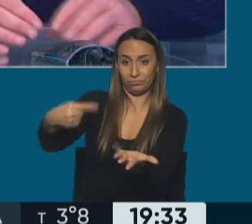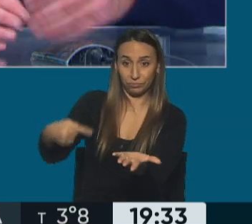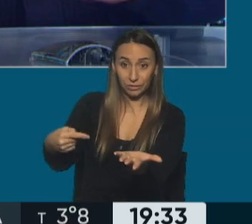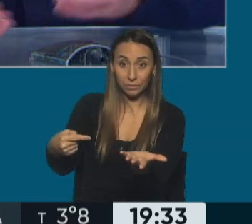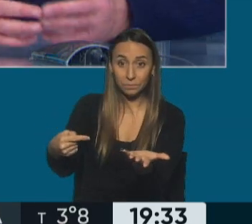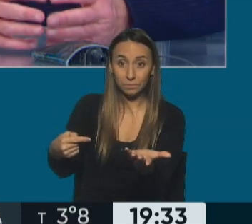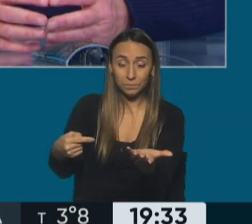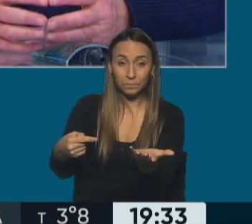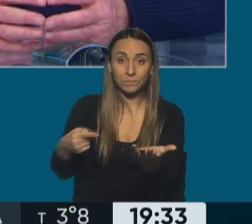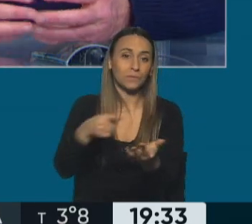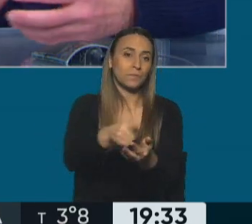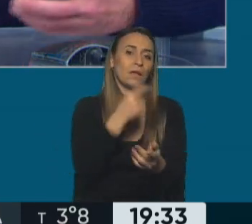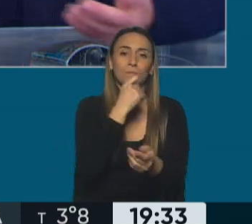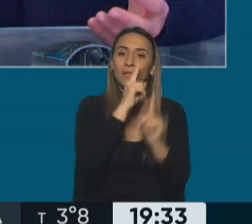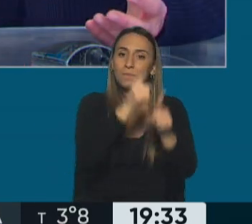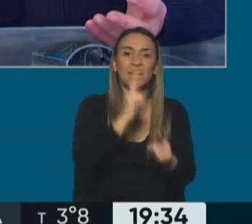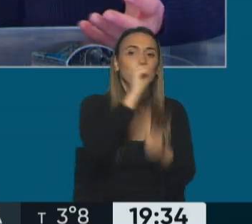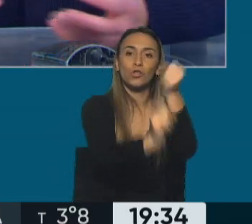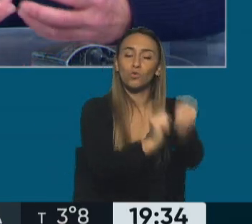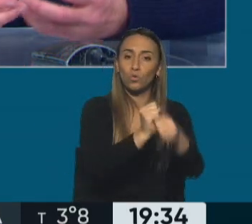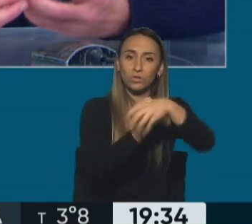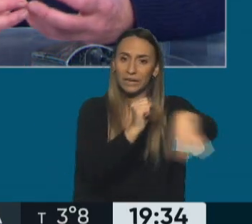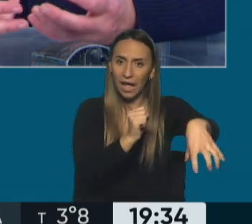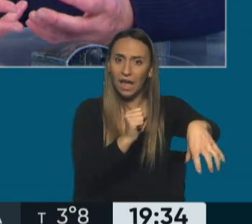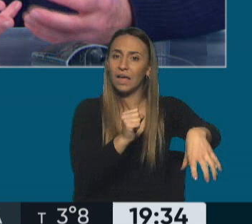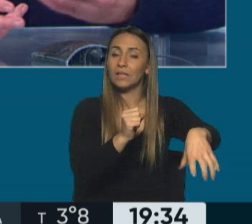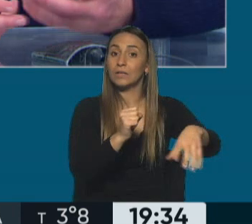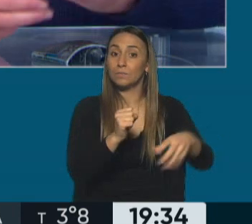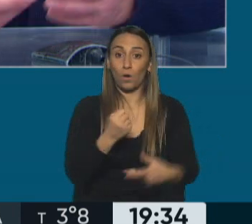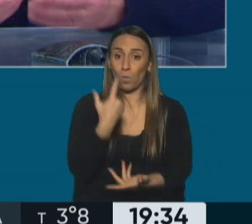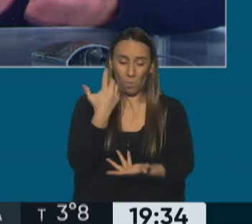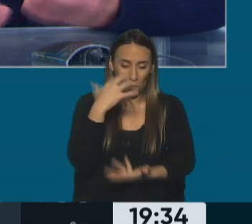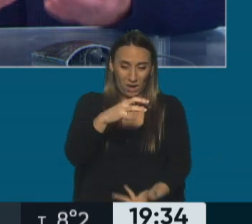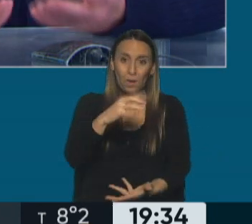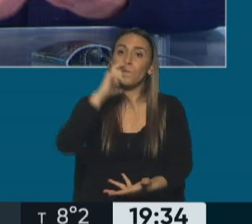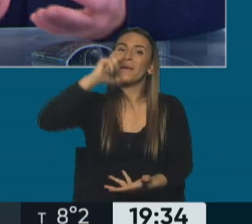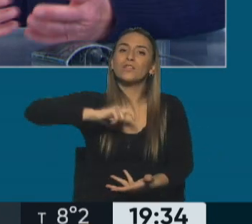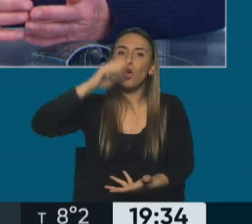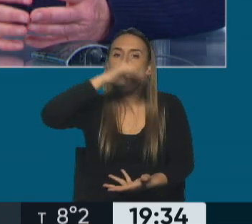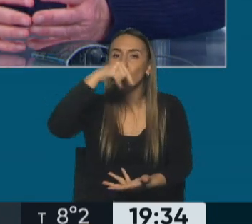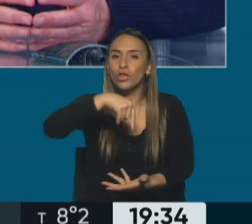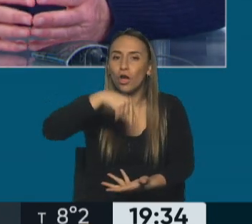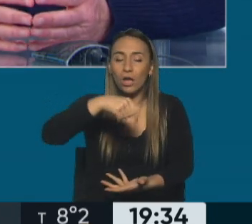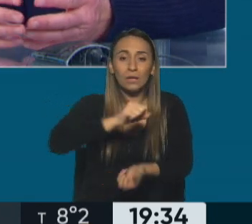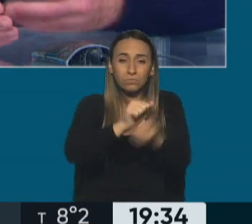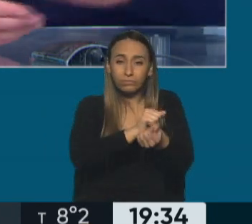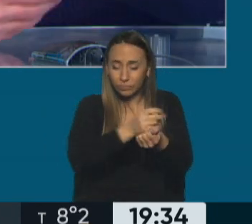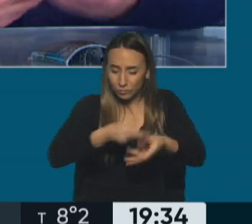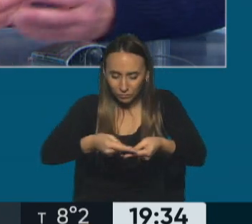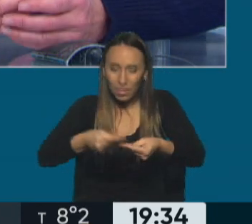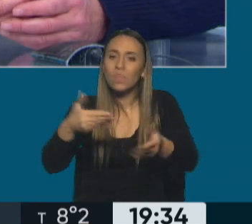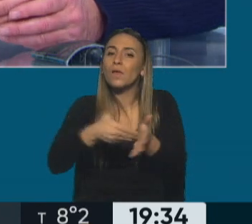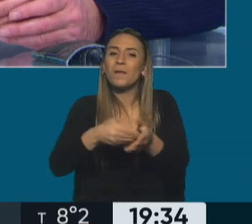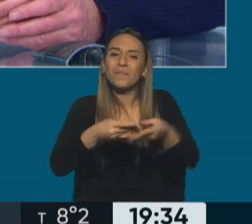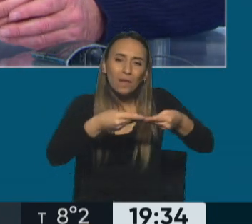se utiliza para la industria petroquímica. Otros derivados. Pero uno de un barril de petróleo no saca todo lo que quiere, porque depende de las características del crudo, de